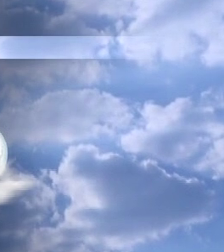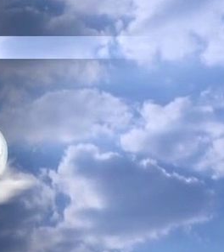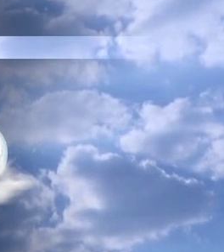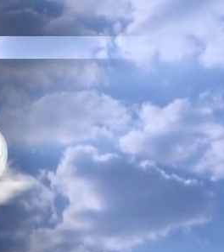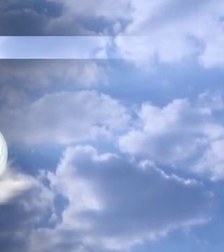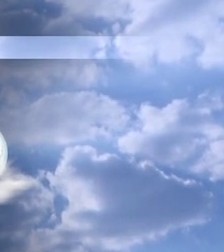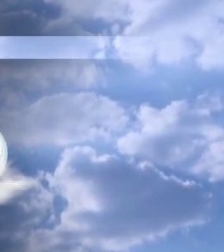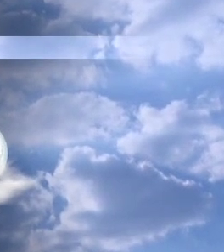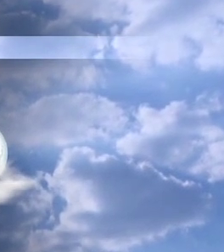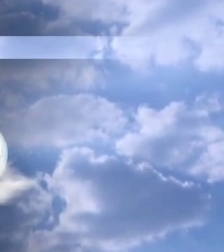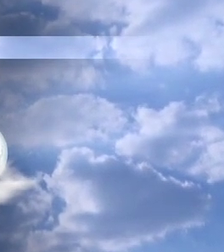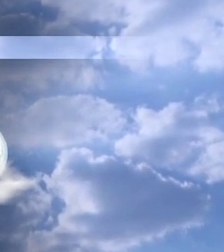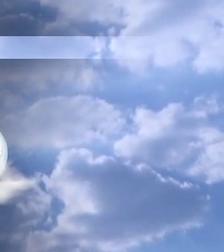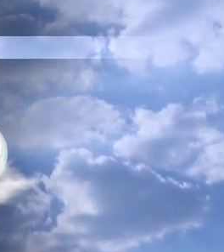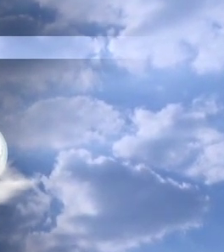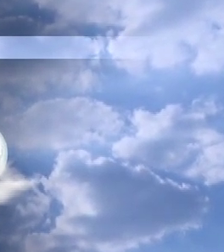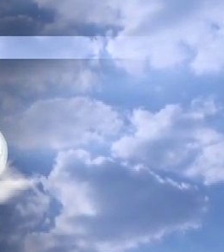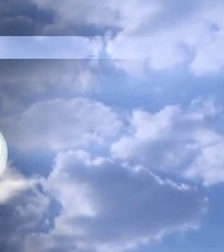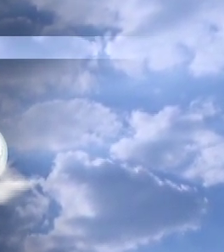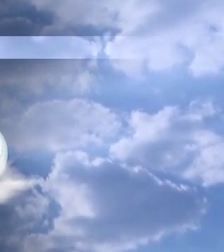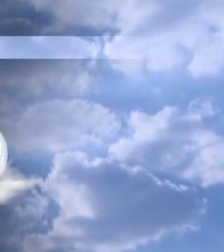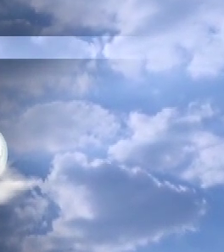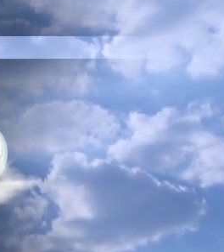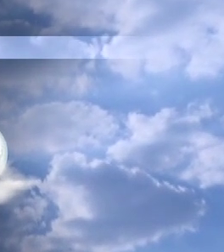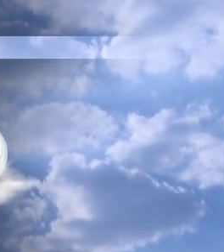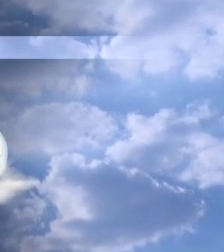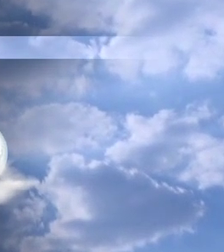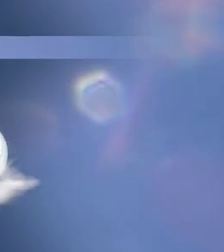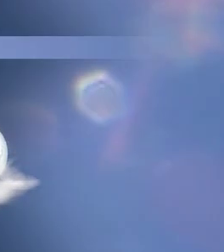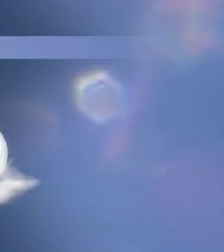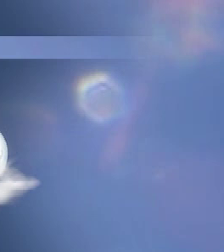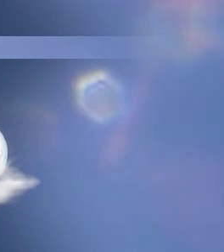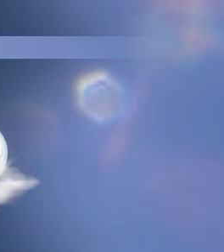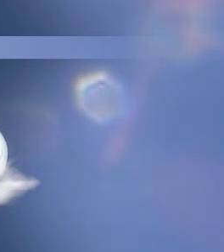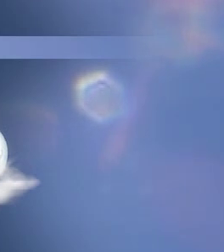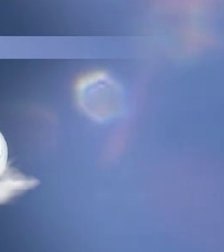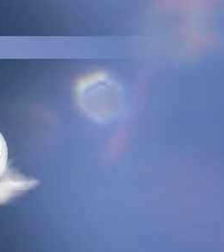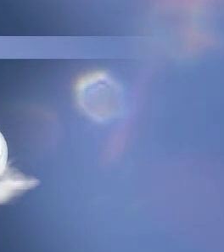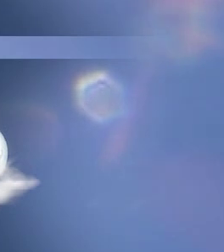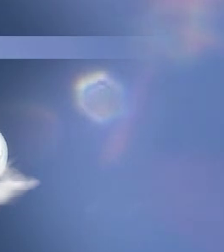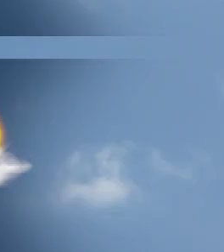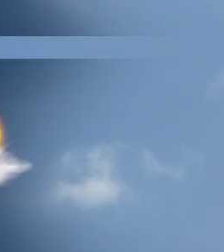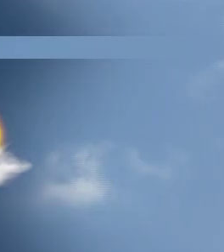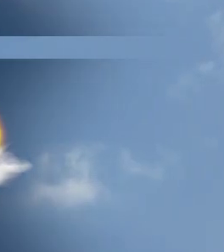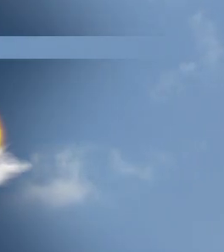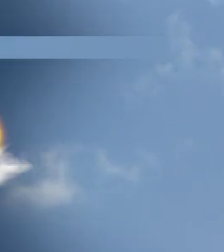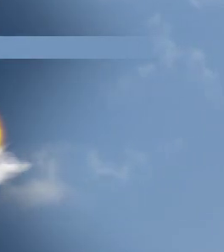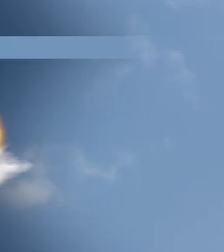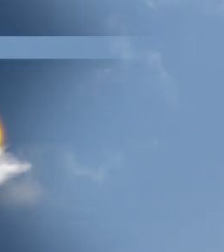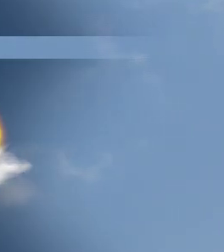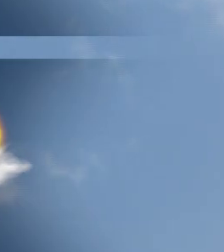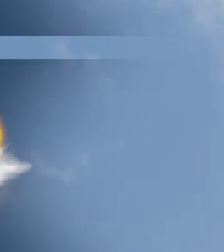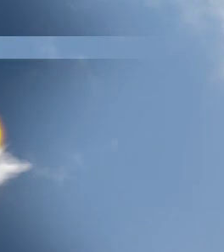nublado. Y a la noche parcialmente nublado, 9 grados la temperatura prevista. Veamos para los próximos días. ¿Qué es lo que espera el